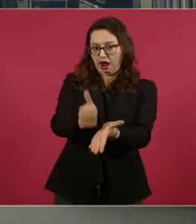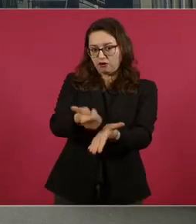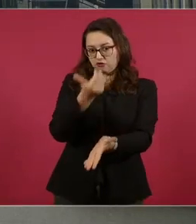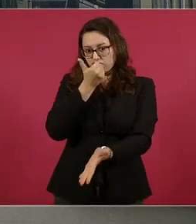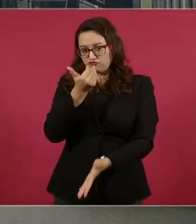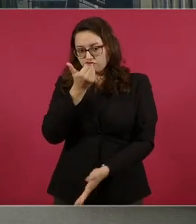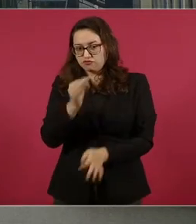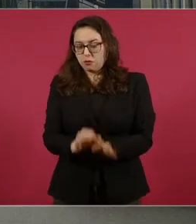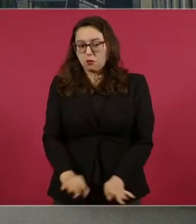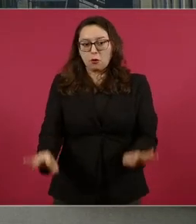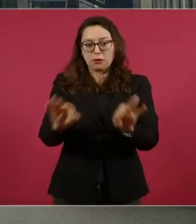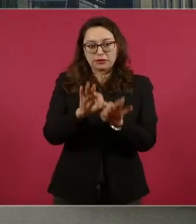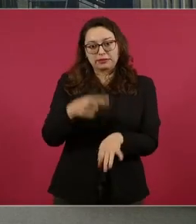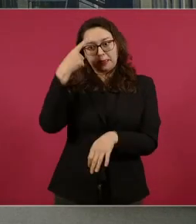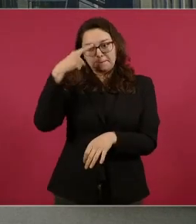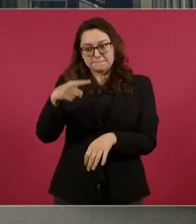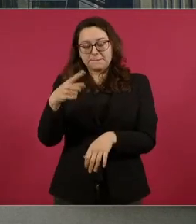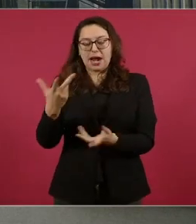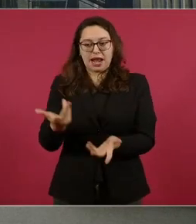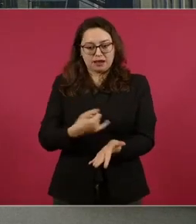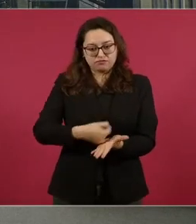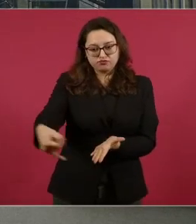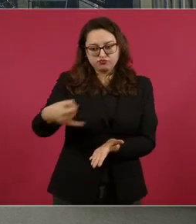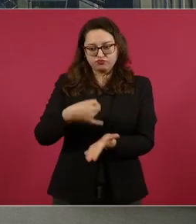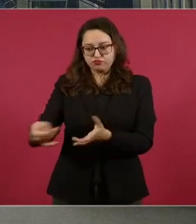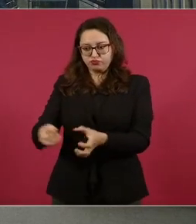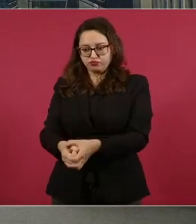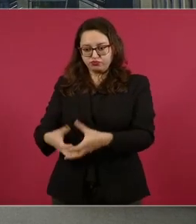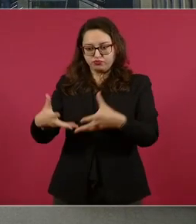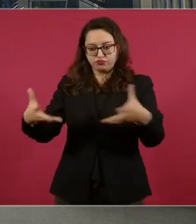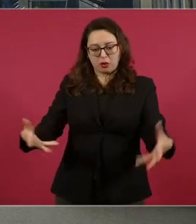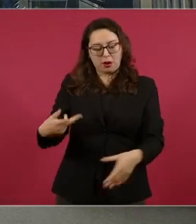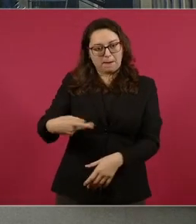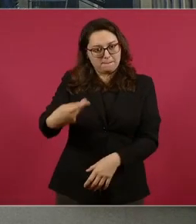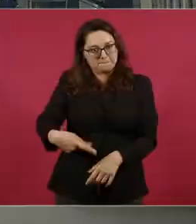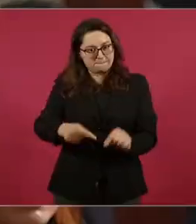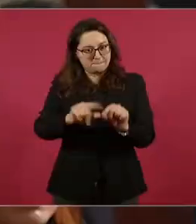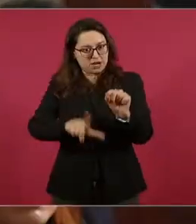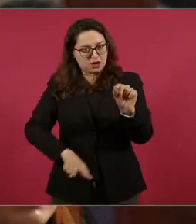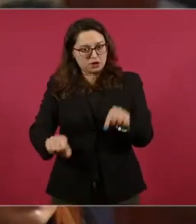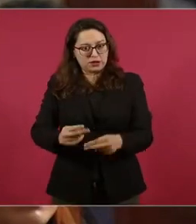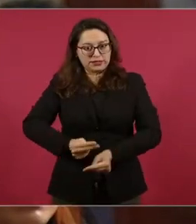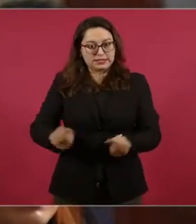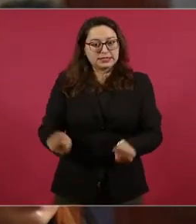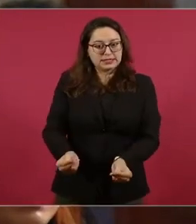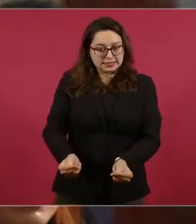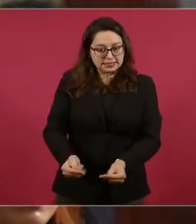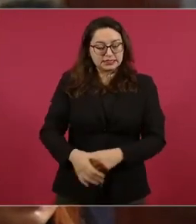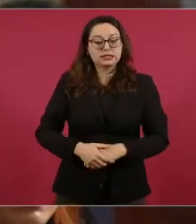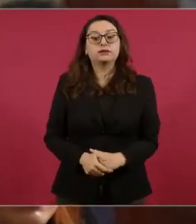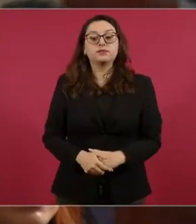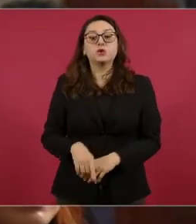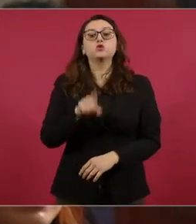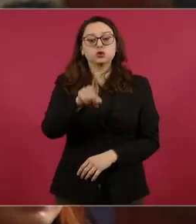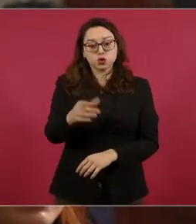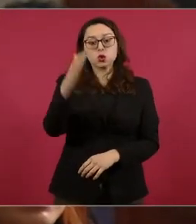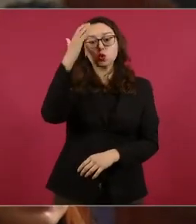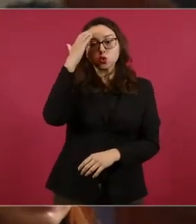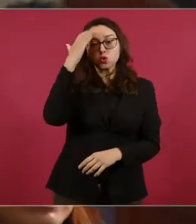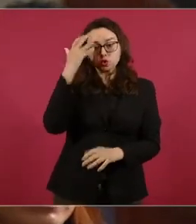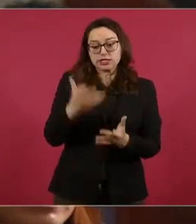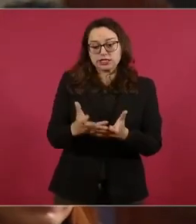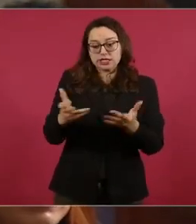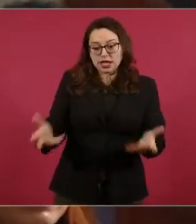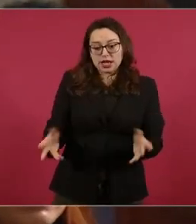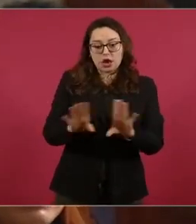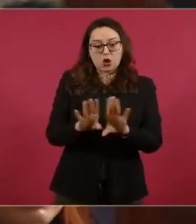incrementar la producción de este cereal en el sureste y en el país en general usted conoce muy bien el cultivo del arroz pues eh